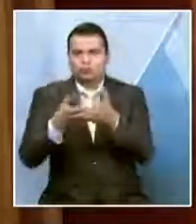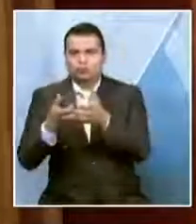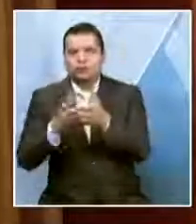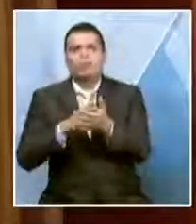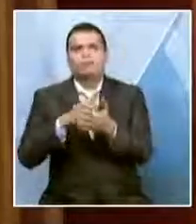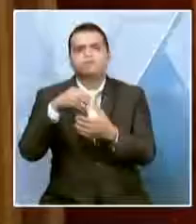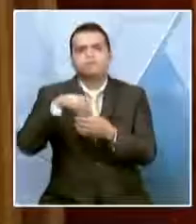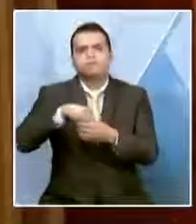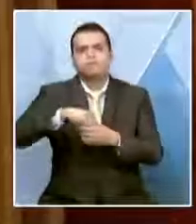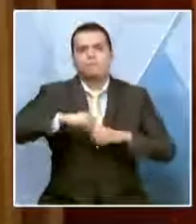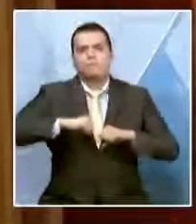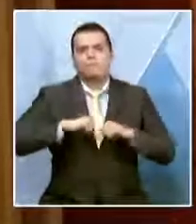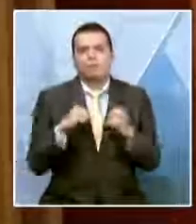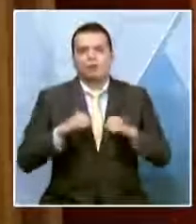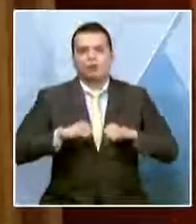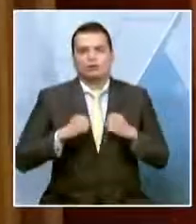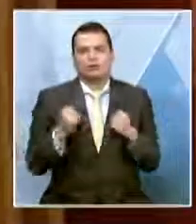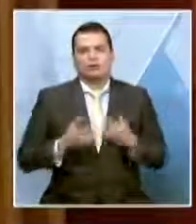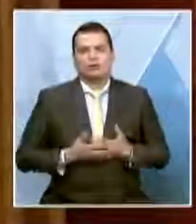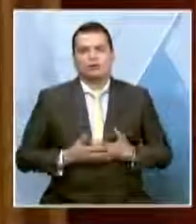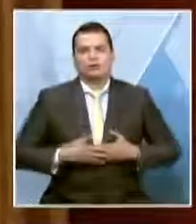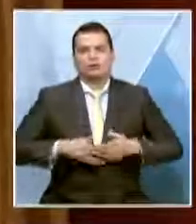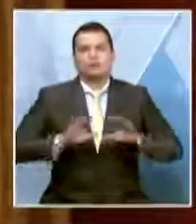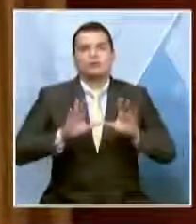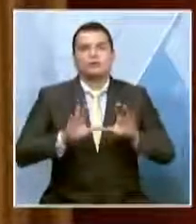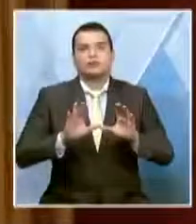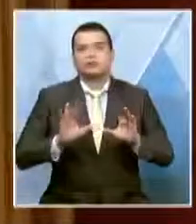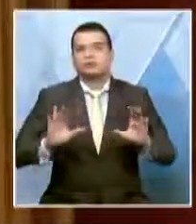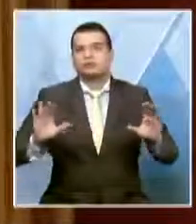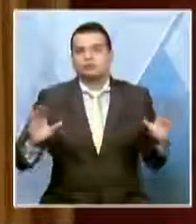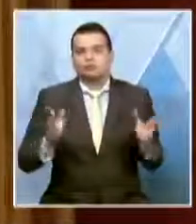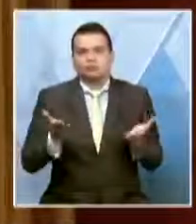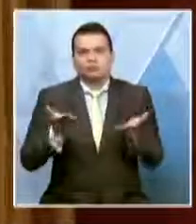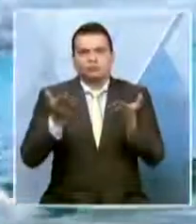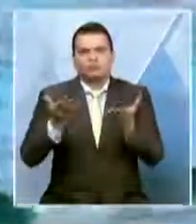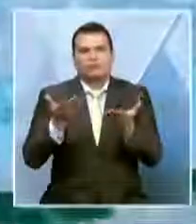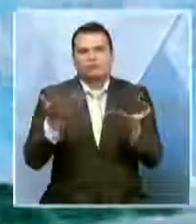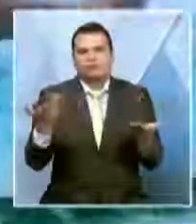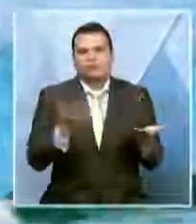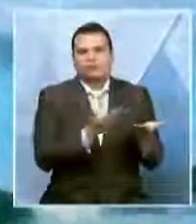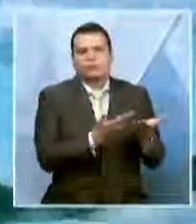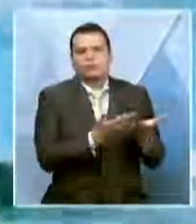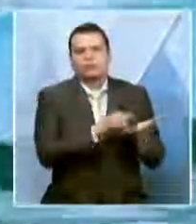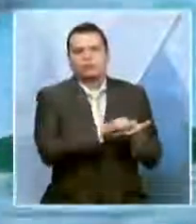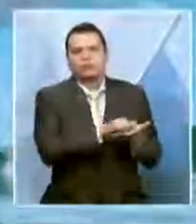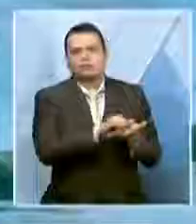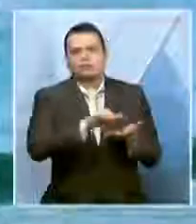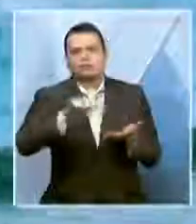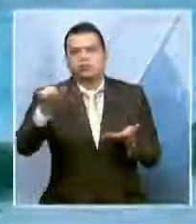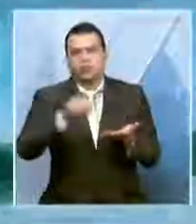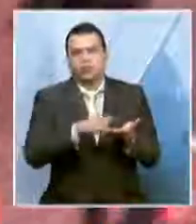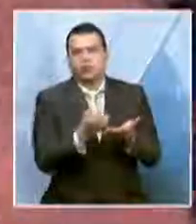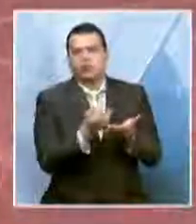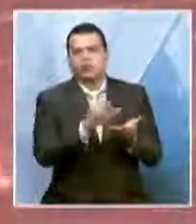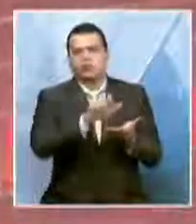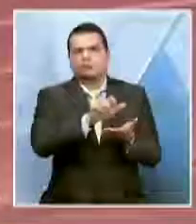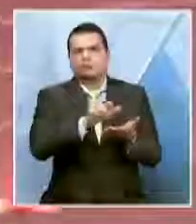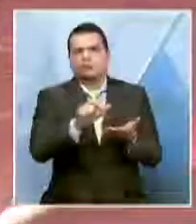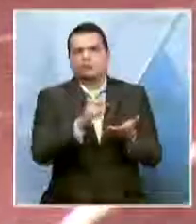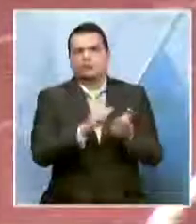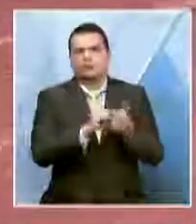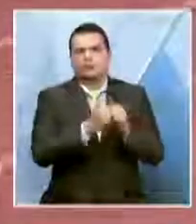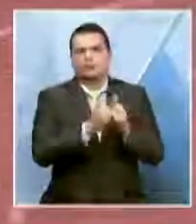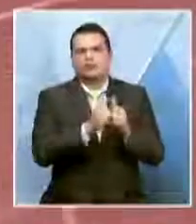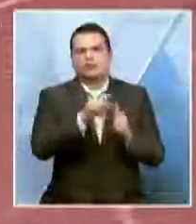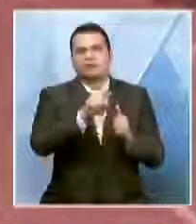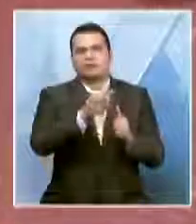oportuna por eso desde acá desde la entidad estamos poniendo a disposición el transporte el vuelo llevar a 190 deportistas que retomarán